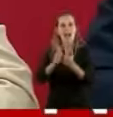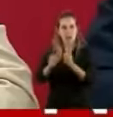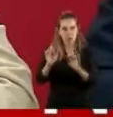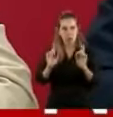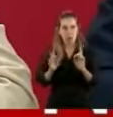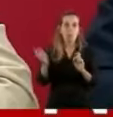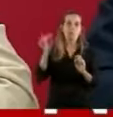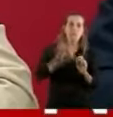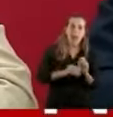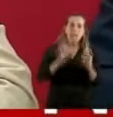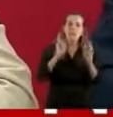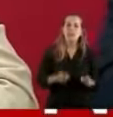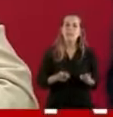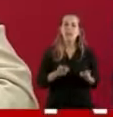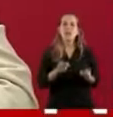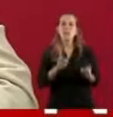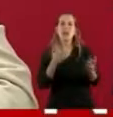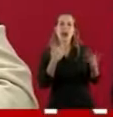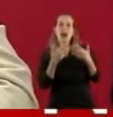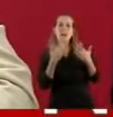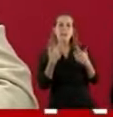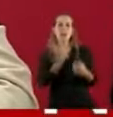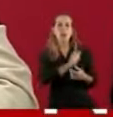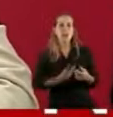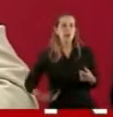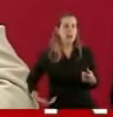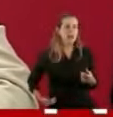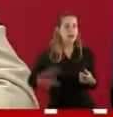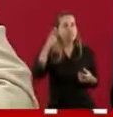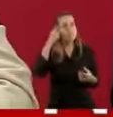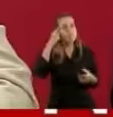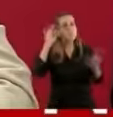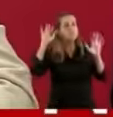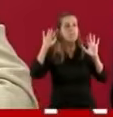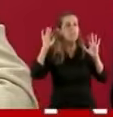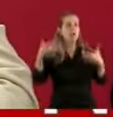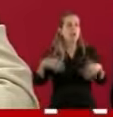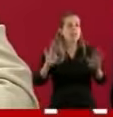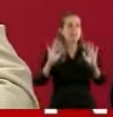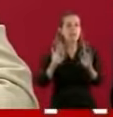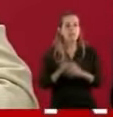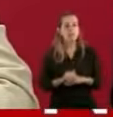la posibilidad que hemos comentado con el gobernador de trasladar